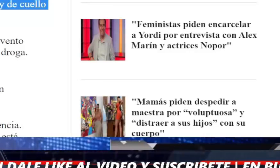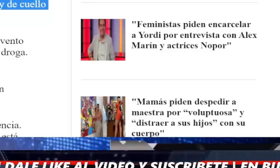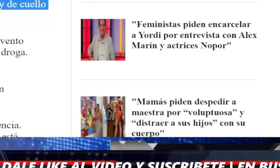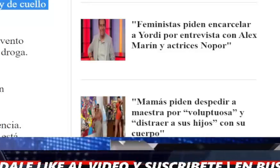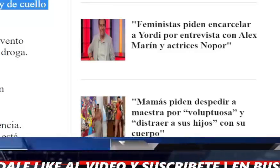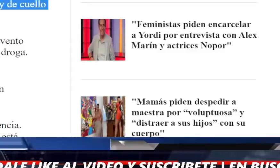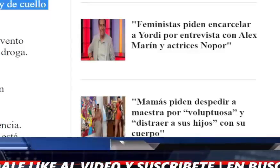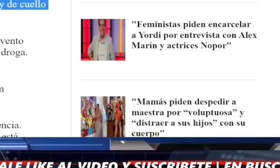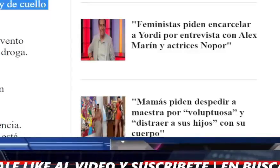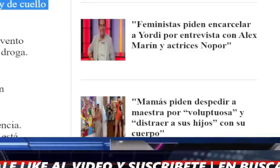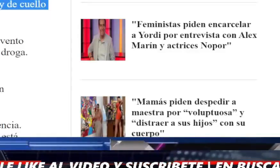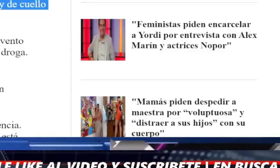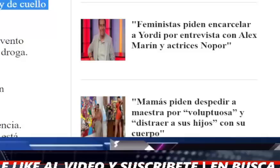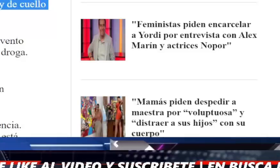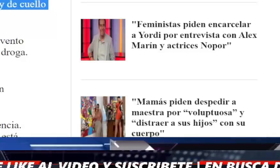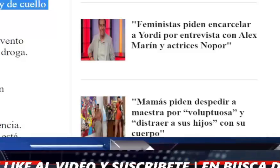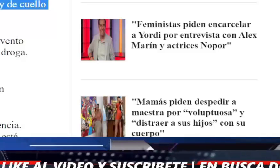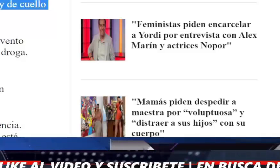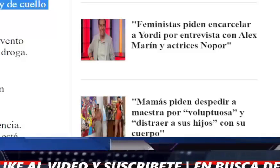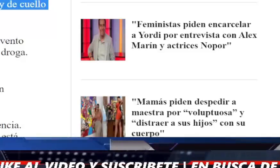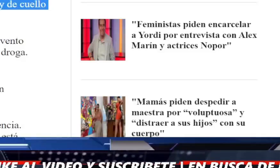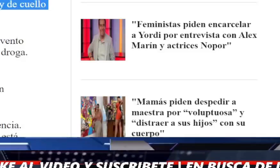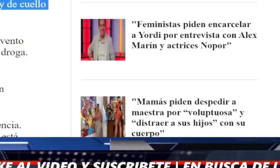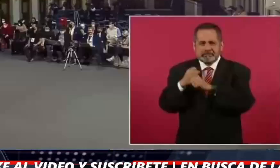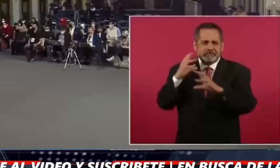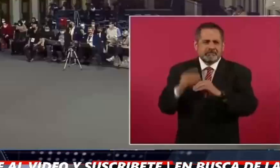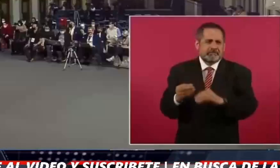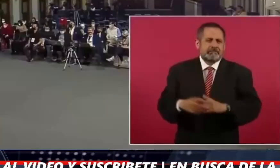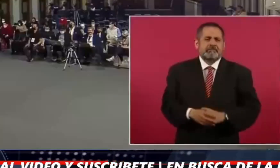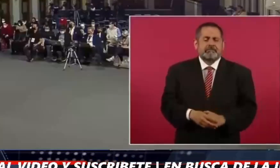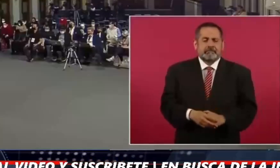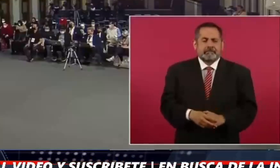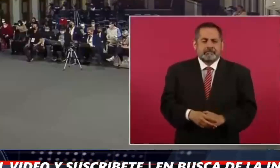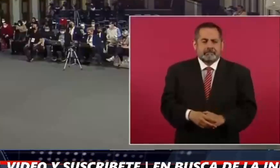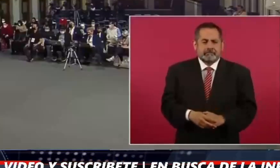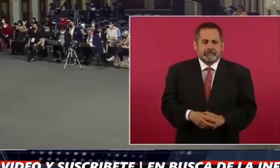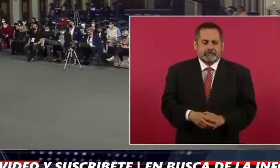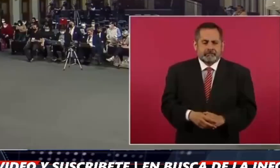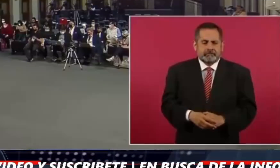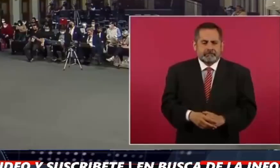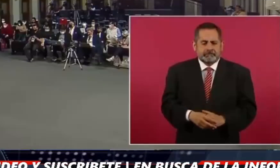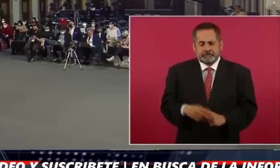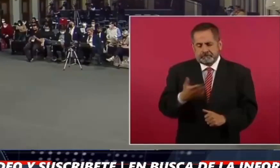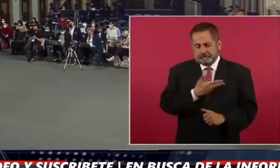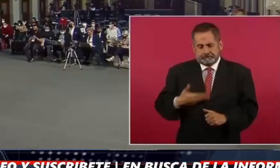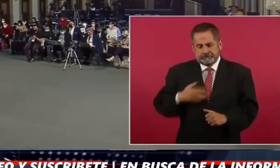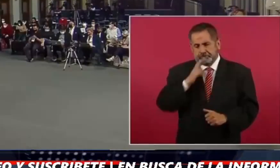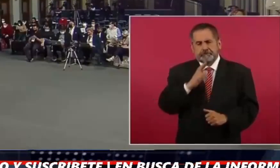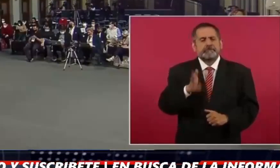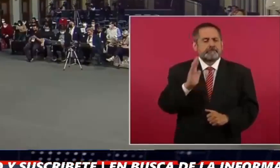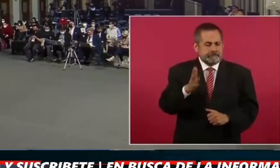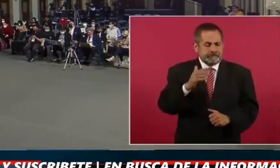delincuencia organizada como las de cuello blanco. Vamos a escucharlo. Pues ya se ha ido avanzando y va a